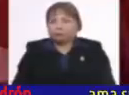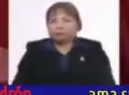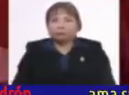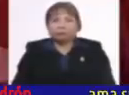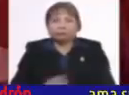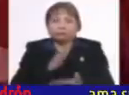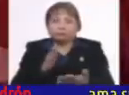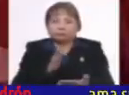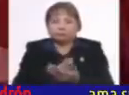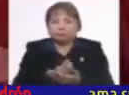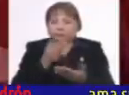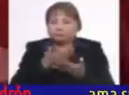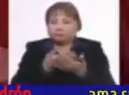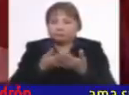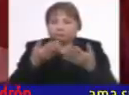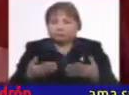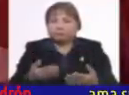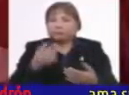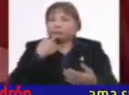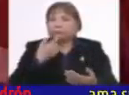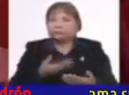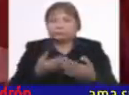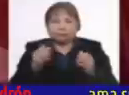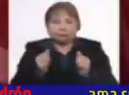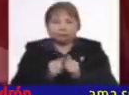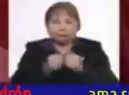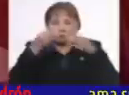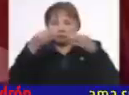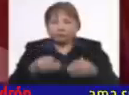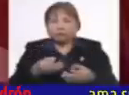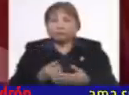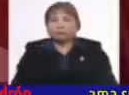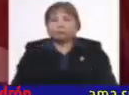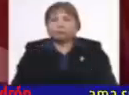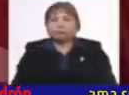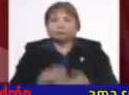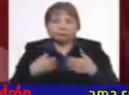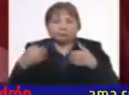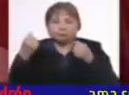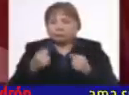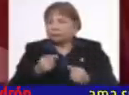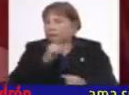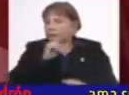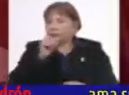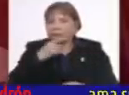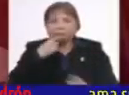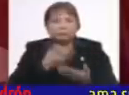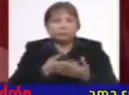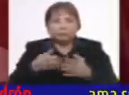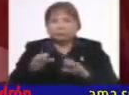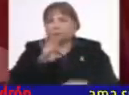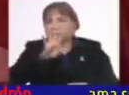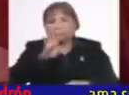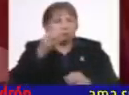el problema concreto es con la decisión que tomamos a no es el hecho de